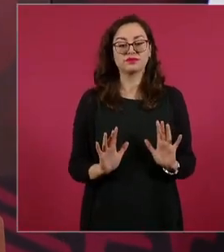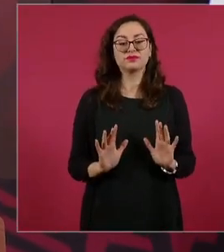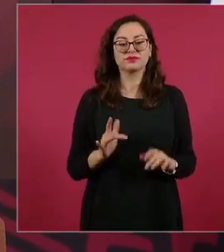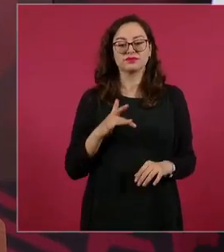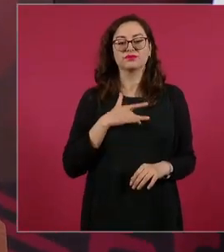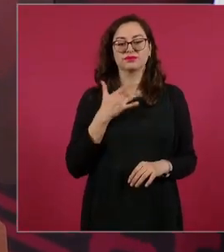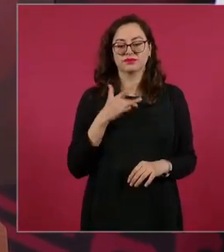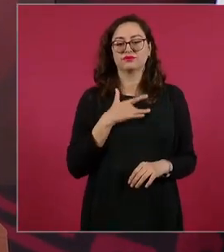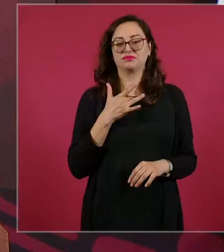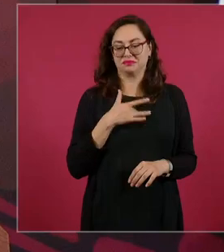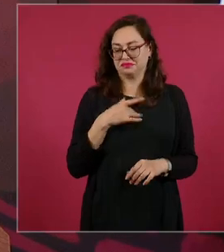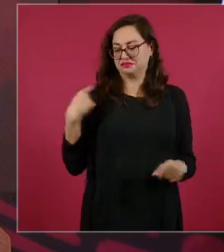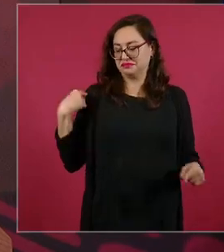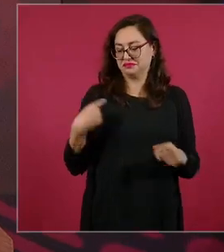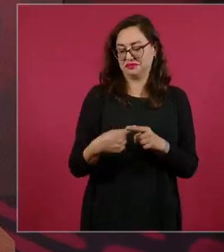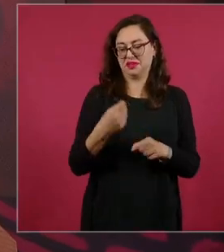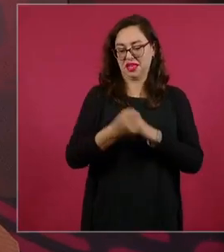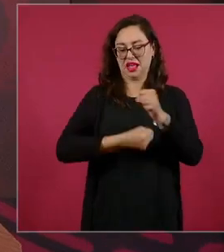En Este Año